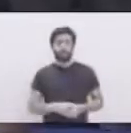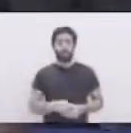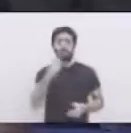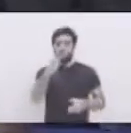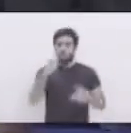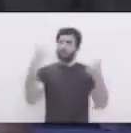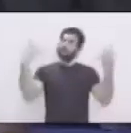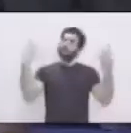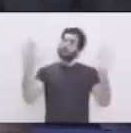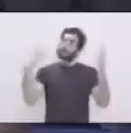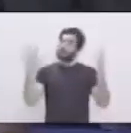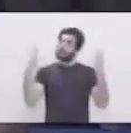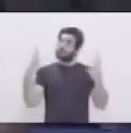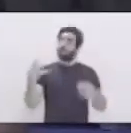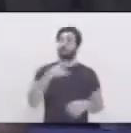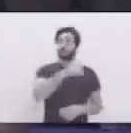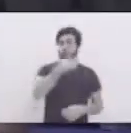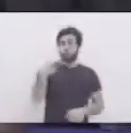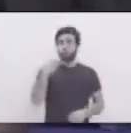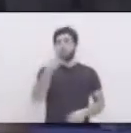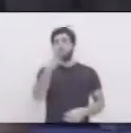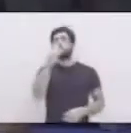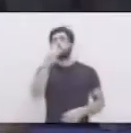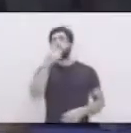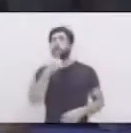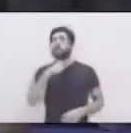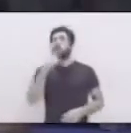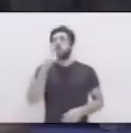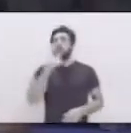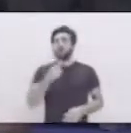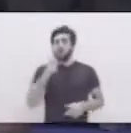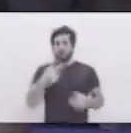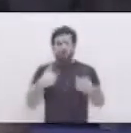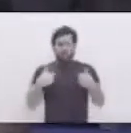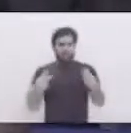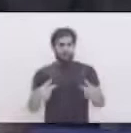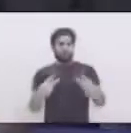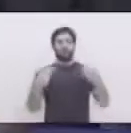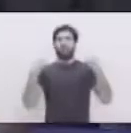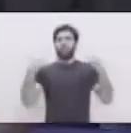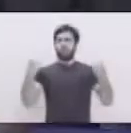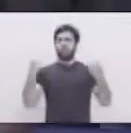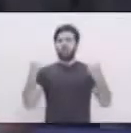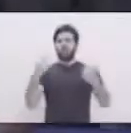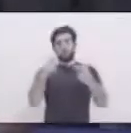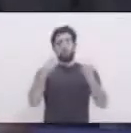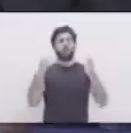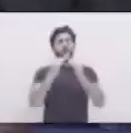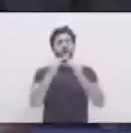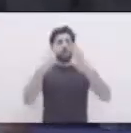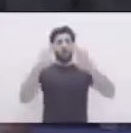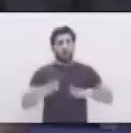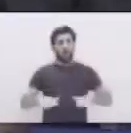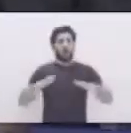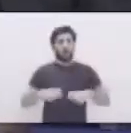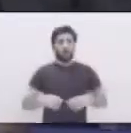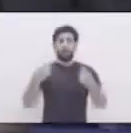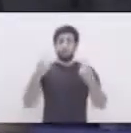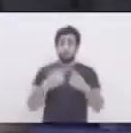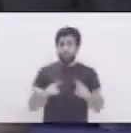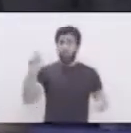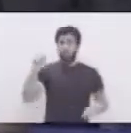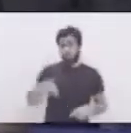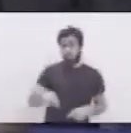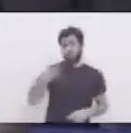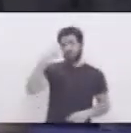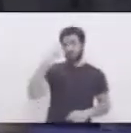y chicas, por toda la paciencia y la fuerza que han tenido en esta época tan difícil. Pero hoy es un día de